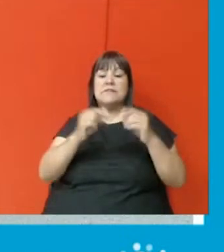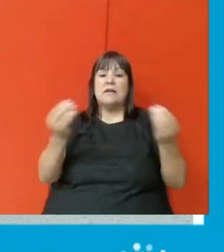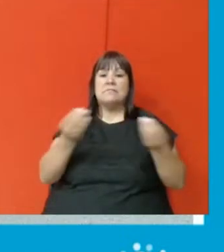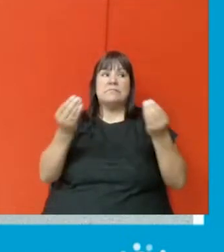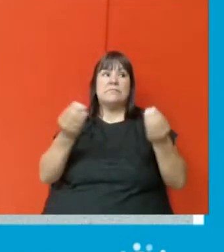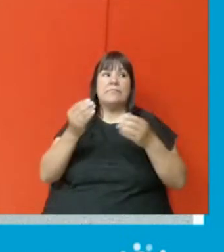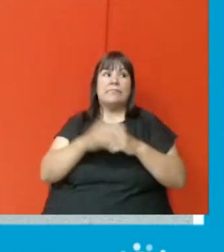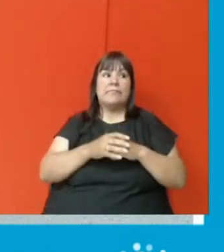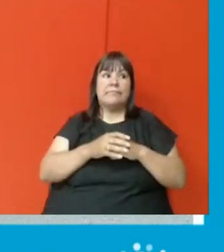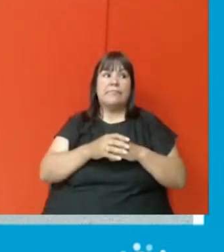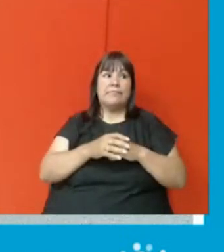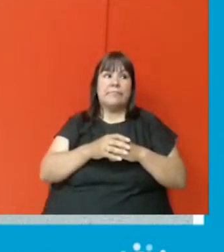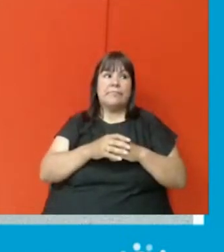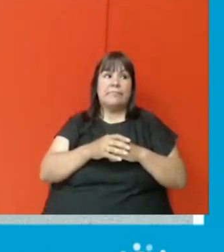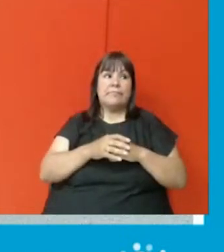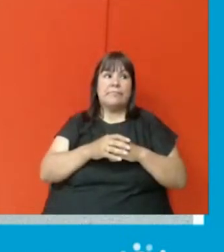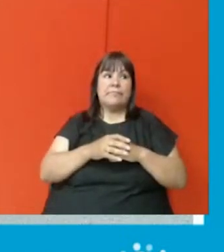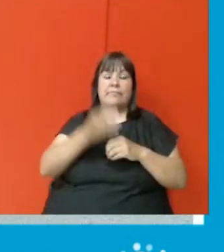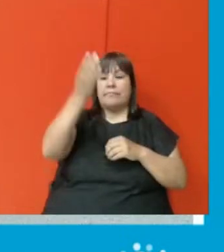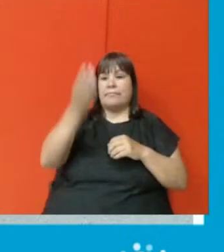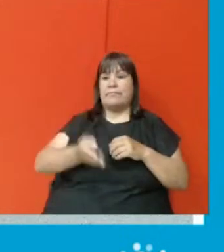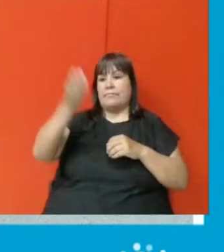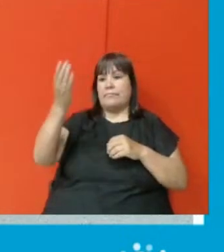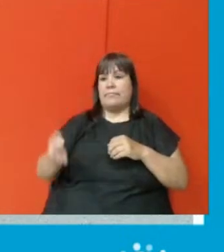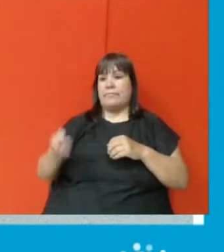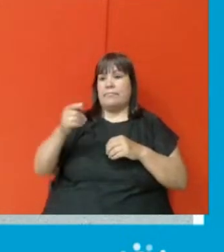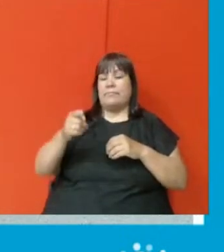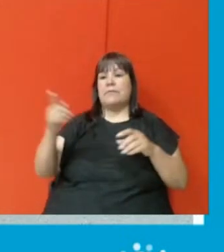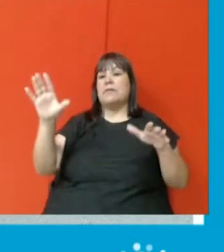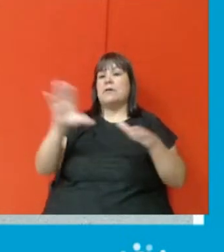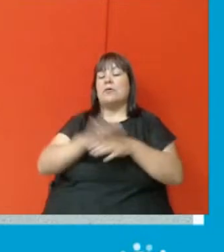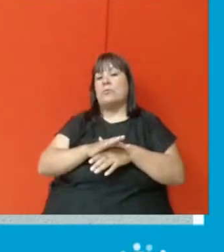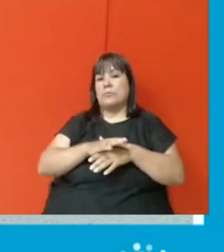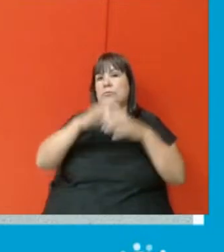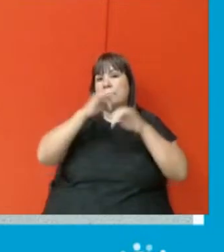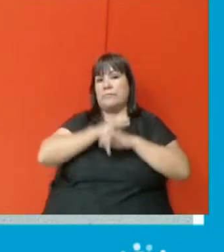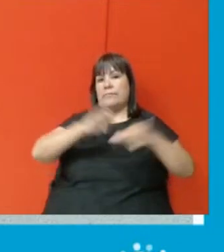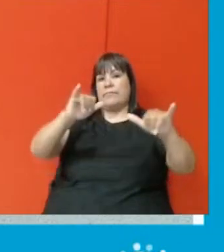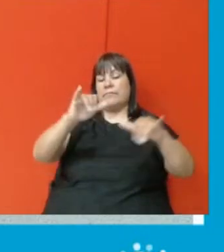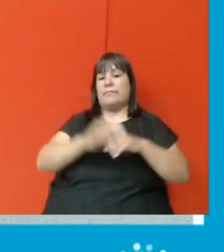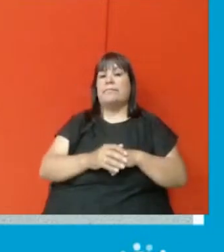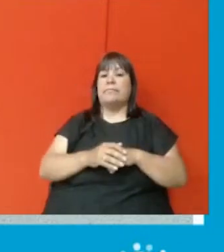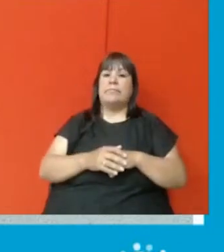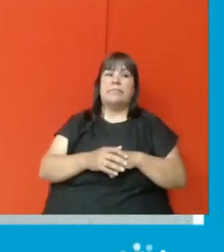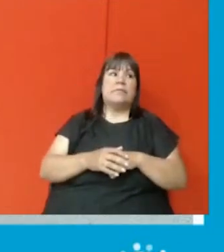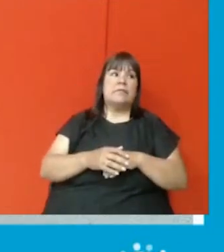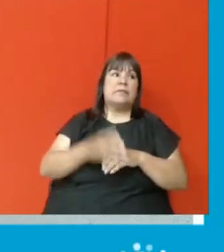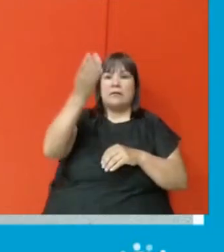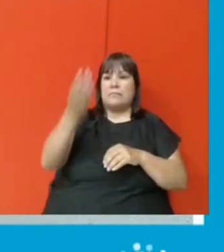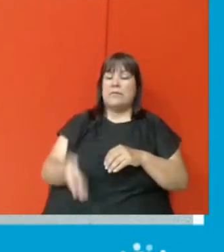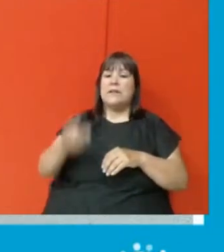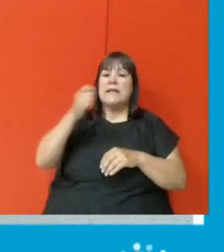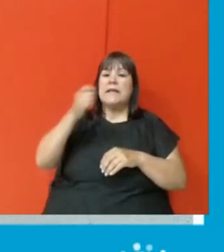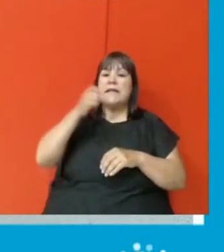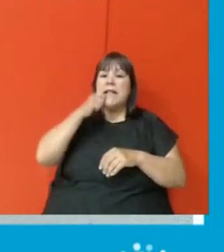que, junto con Alexander Calache de Brasil, hicimos el lanzamiento del Día Internacional de Abuso y Maltrato en la Vejez, que hoy en día